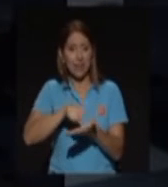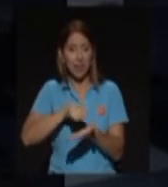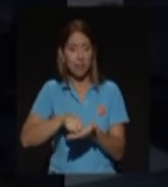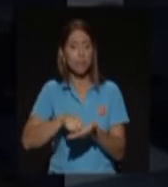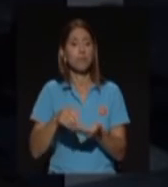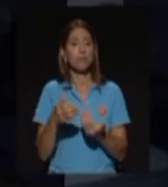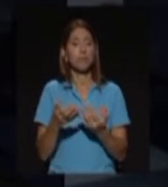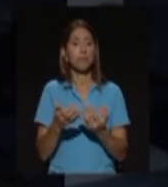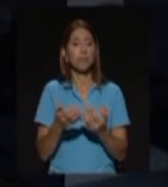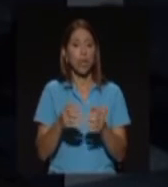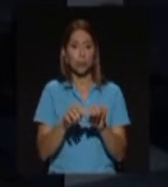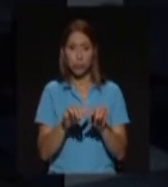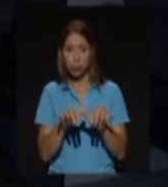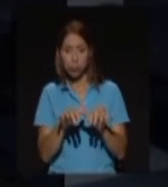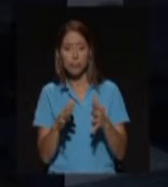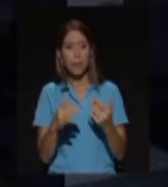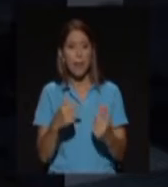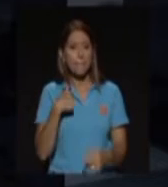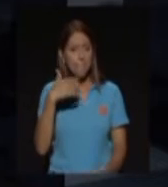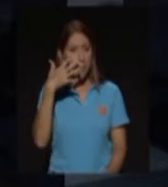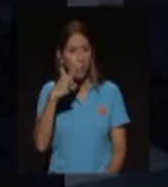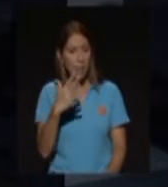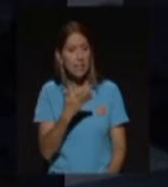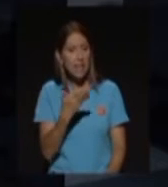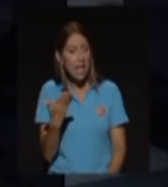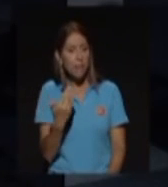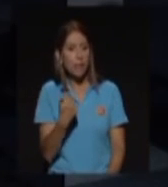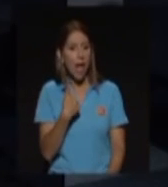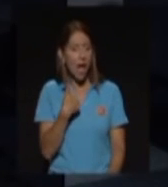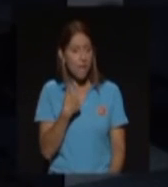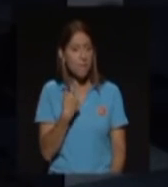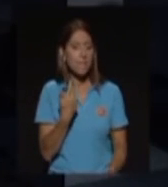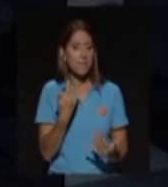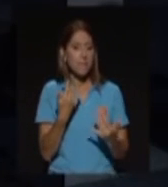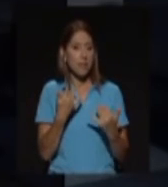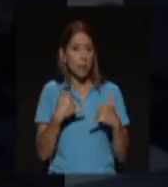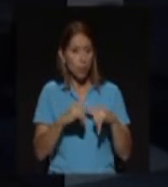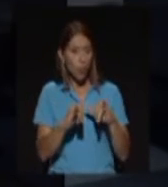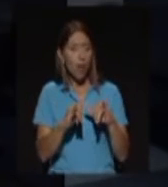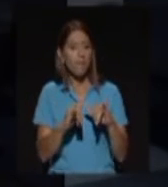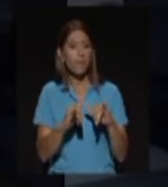digamos, me parece que había todavía